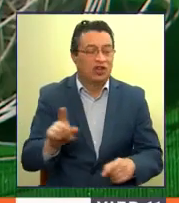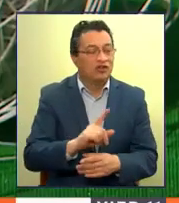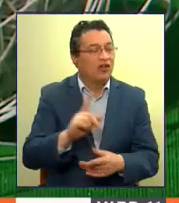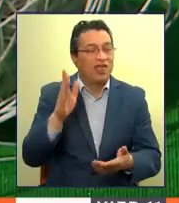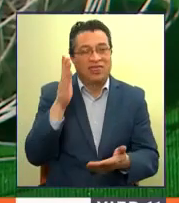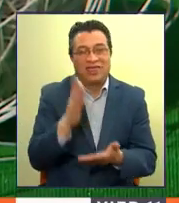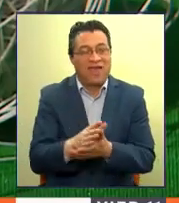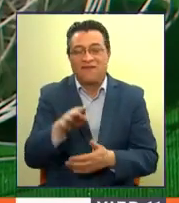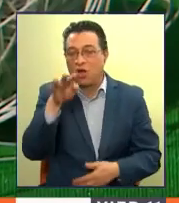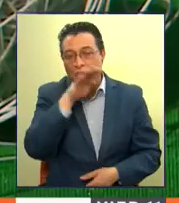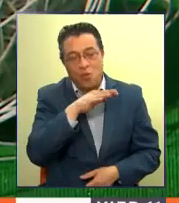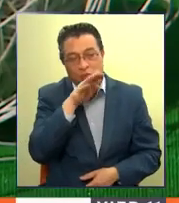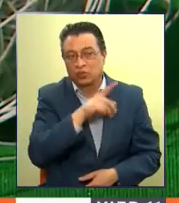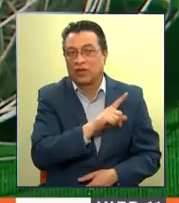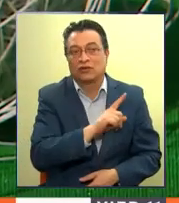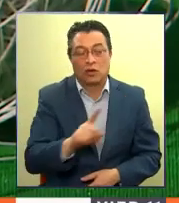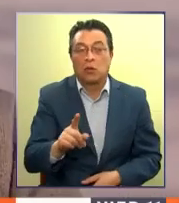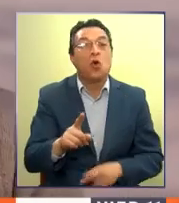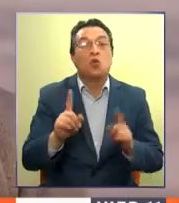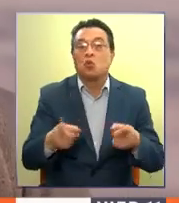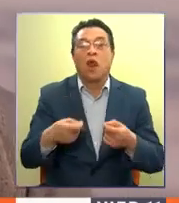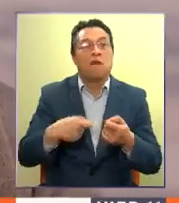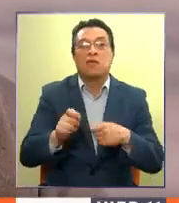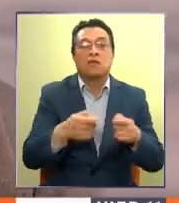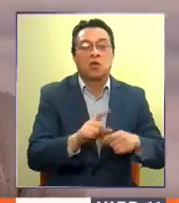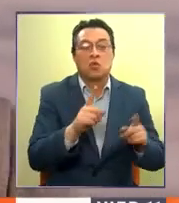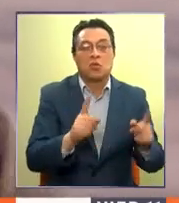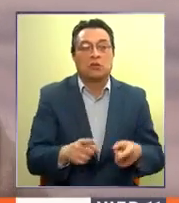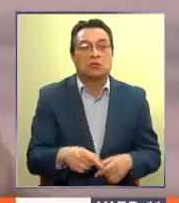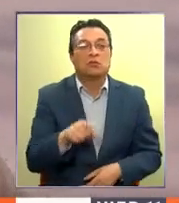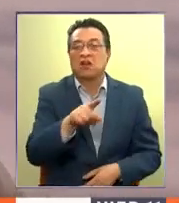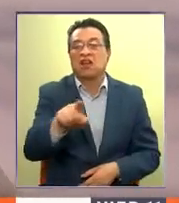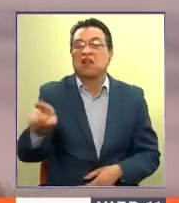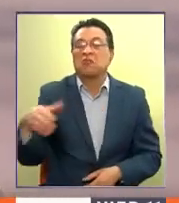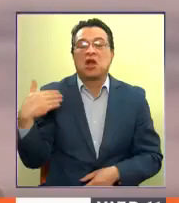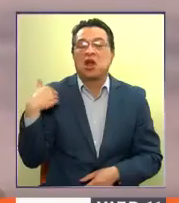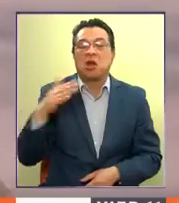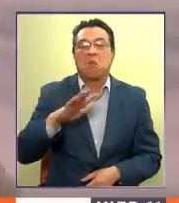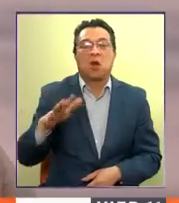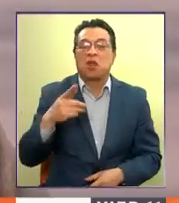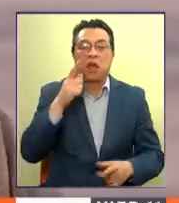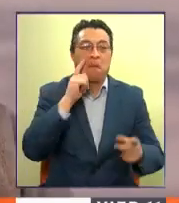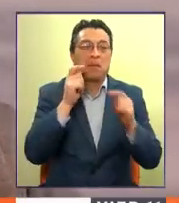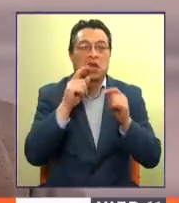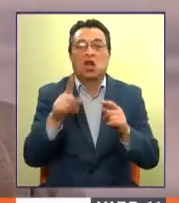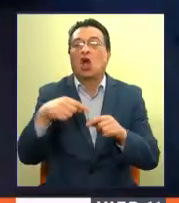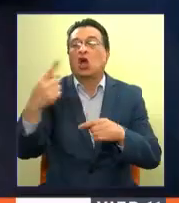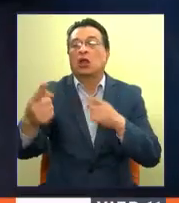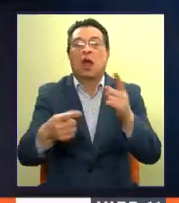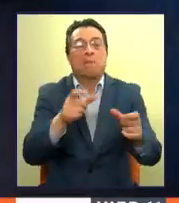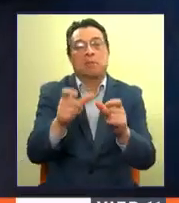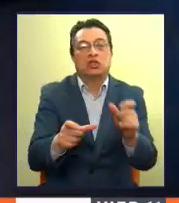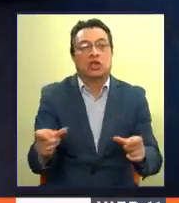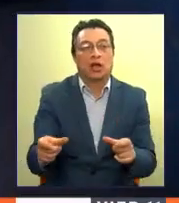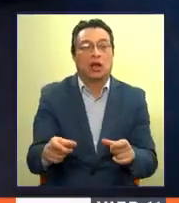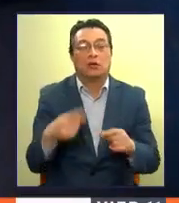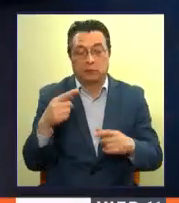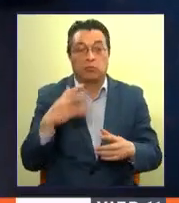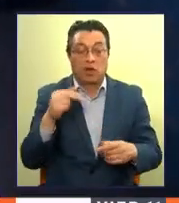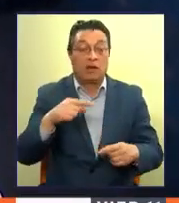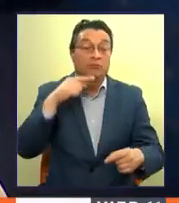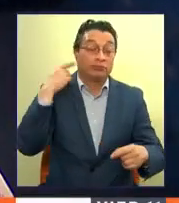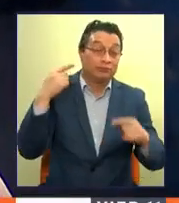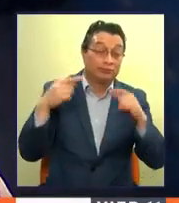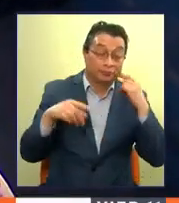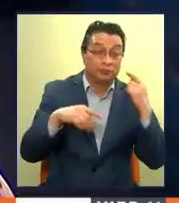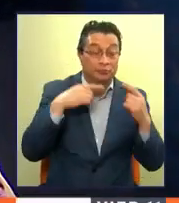ser usado, pese a que se sigue vendiendo. Porque a ellos no les importa el peligro que les van a causar a las demás personas. Le puede cortar la cara a la persona y la